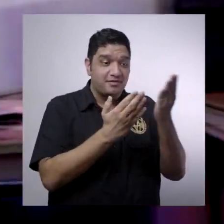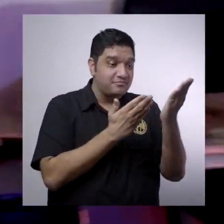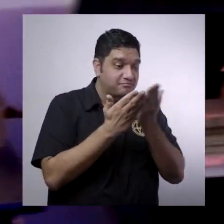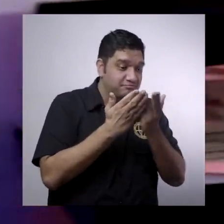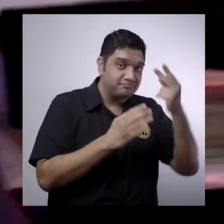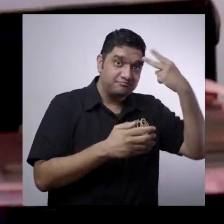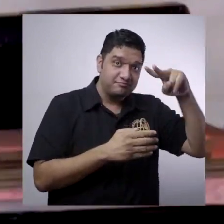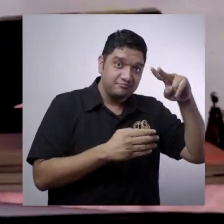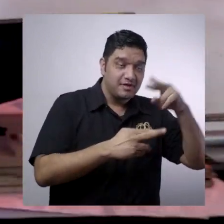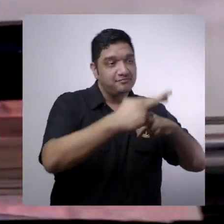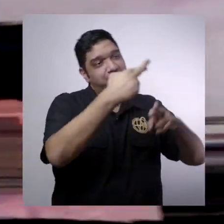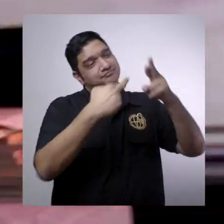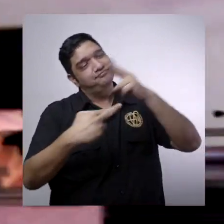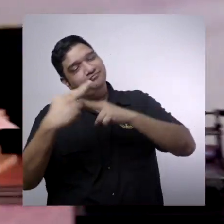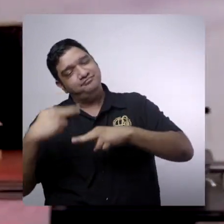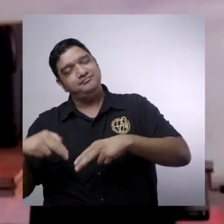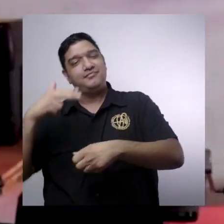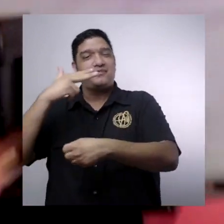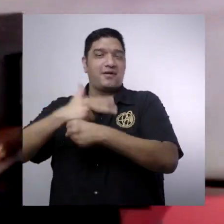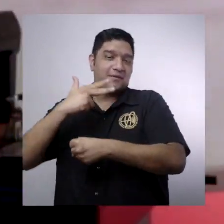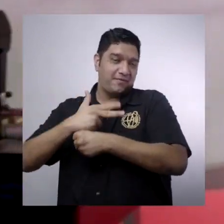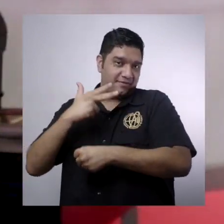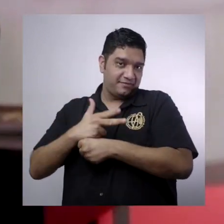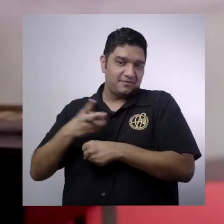nuestra principal